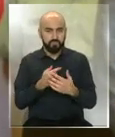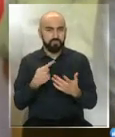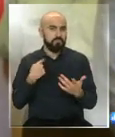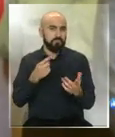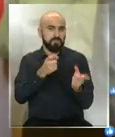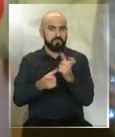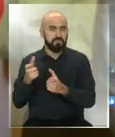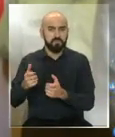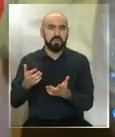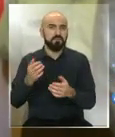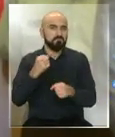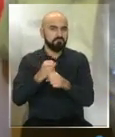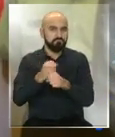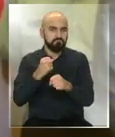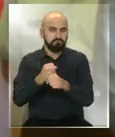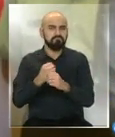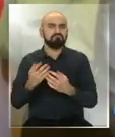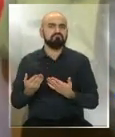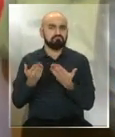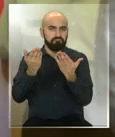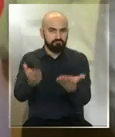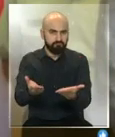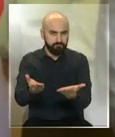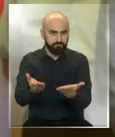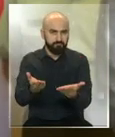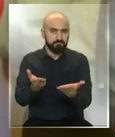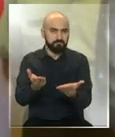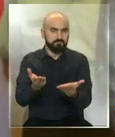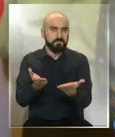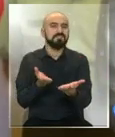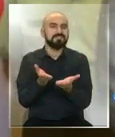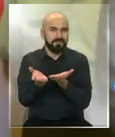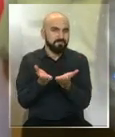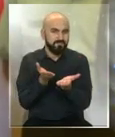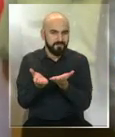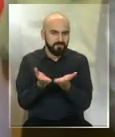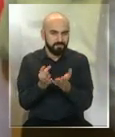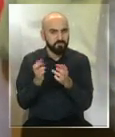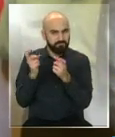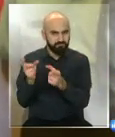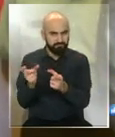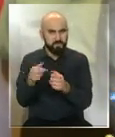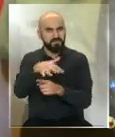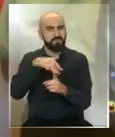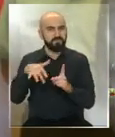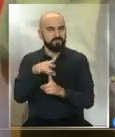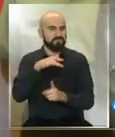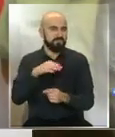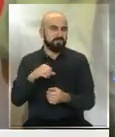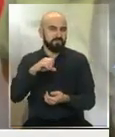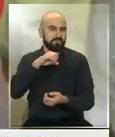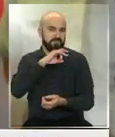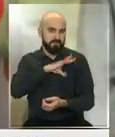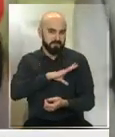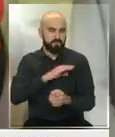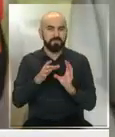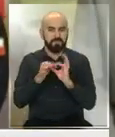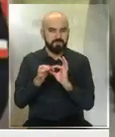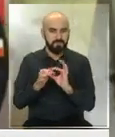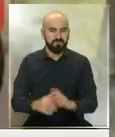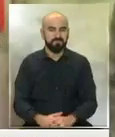disposición de la comunidad para sobre todo saber sobrellevar esta situación que nos afecta como país. Muchas gracias. Bien, muchas gracias,